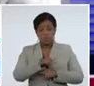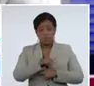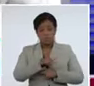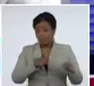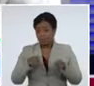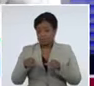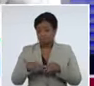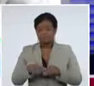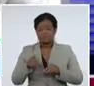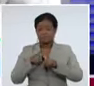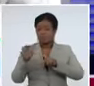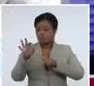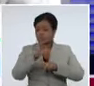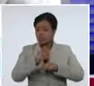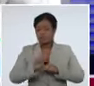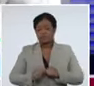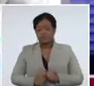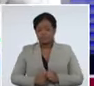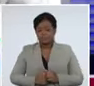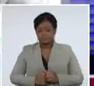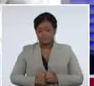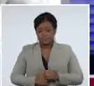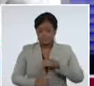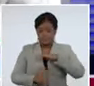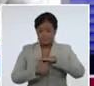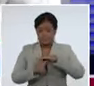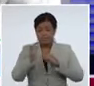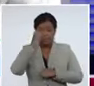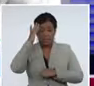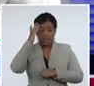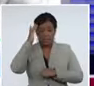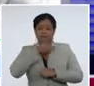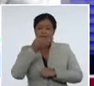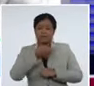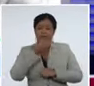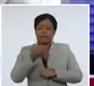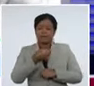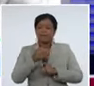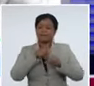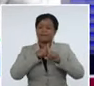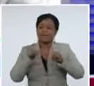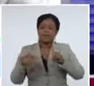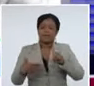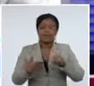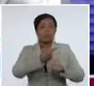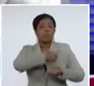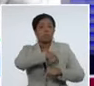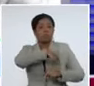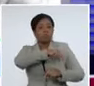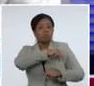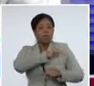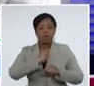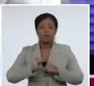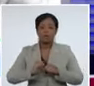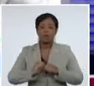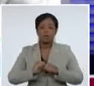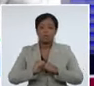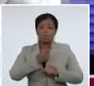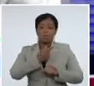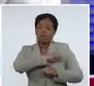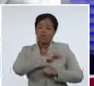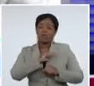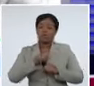tuiteando nuestro presidente Miguel Díaz-Canel y ha hablado del pueblo que está en el centro de todo en el